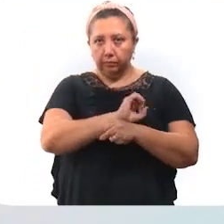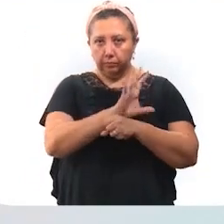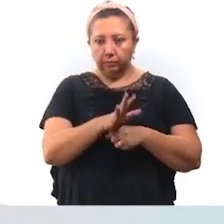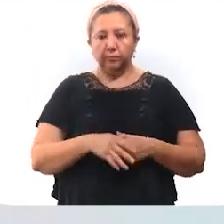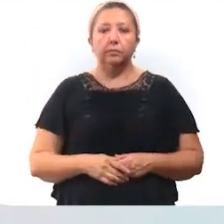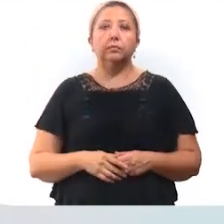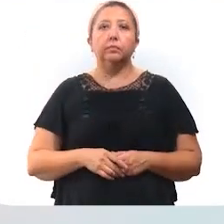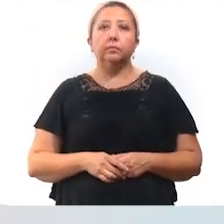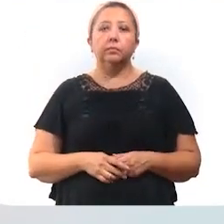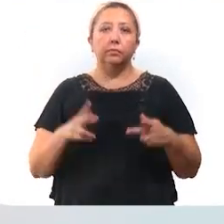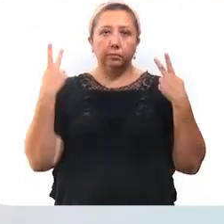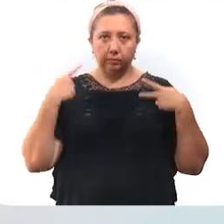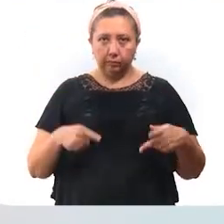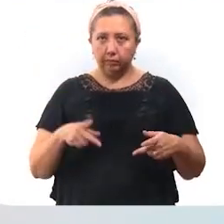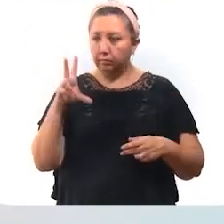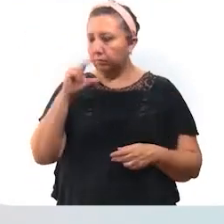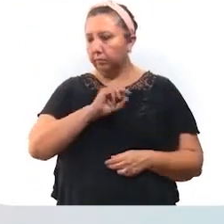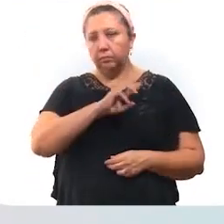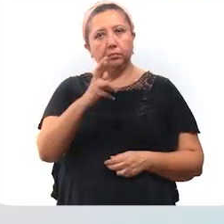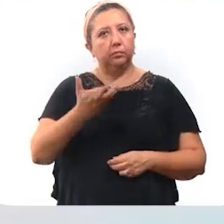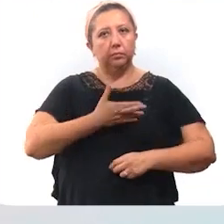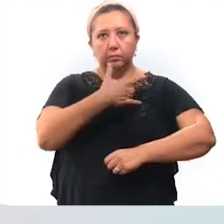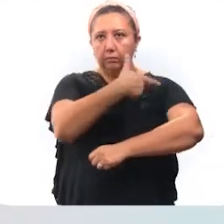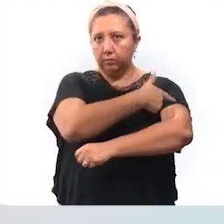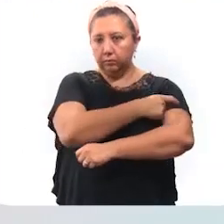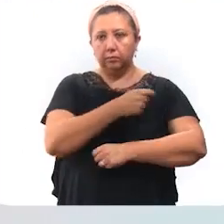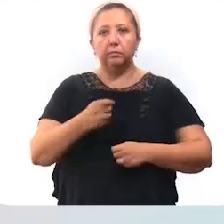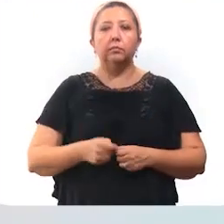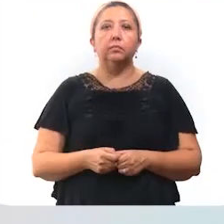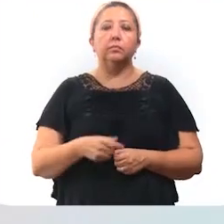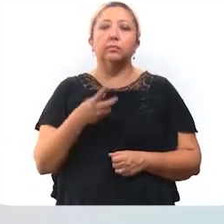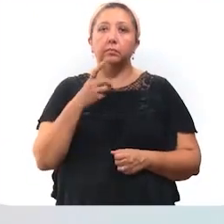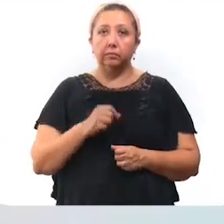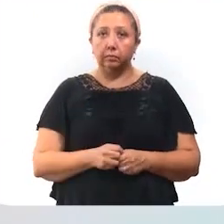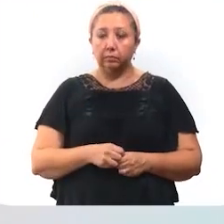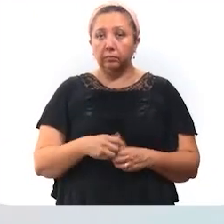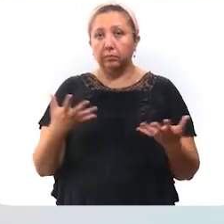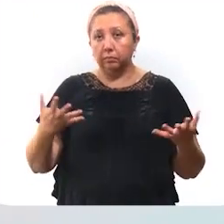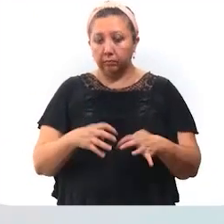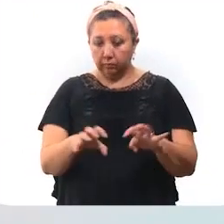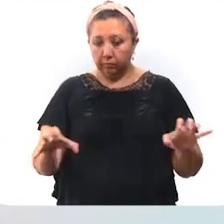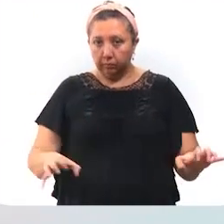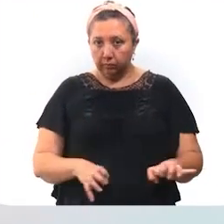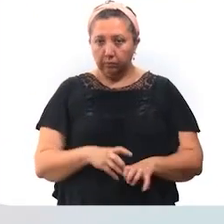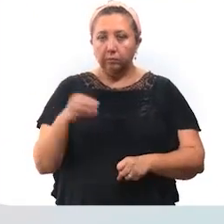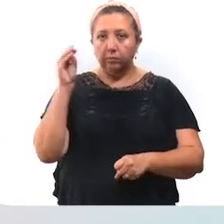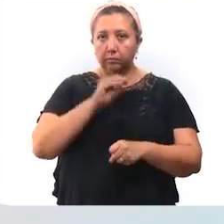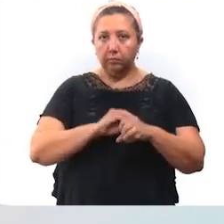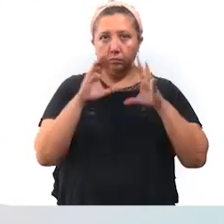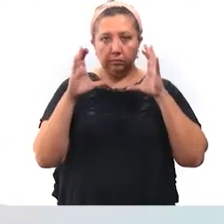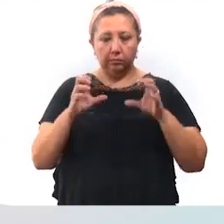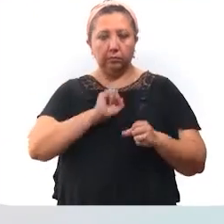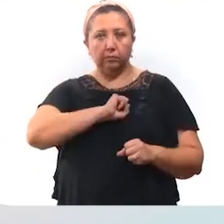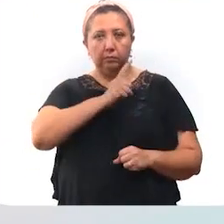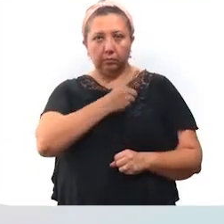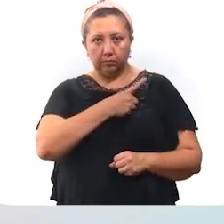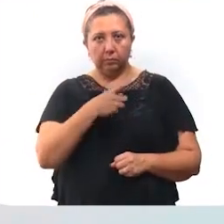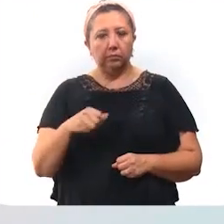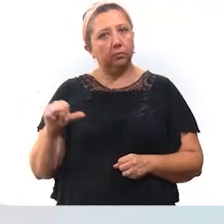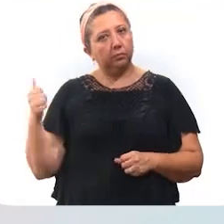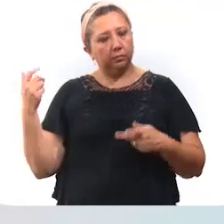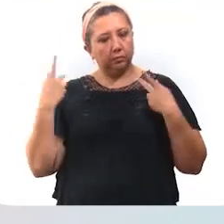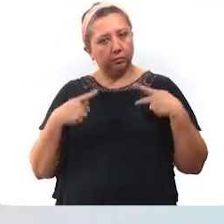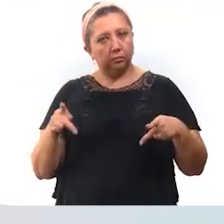variable Omicron. Las personas que no han recibido la vacuna, se les invita a aplicarla, hacer equipo y sumarse a la protección de su salud y de las